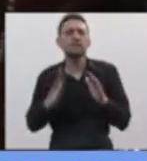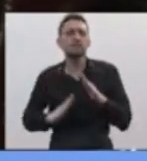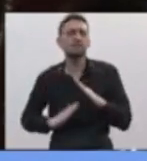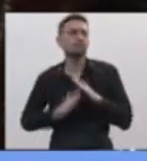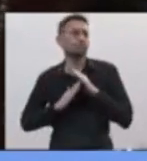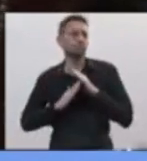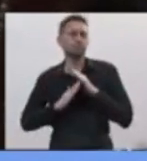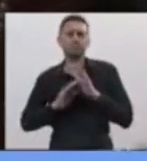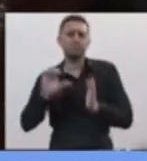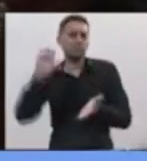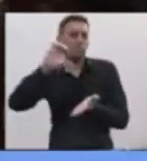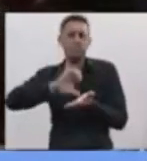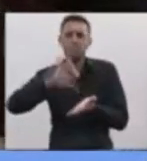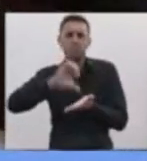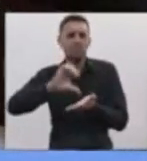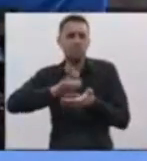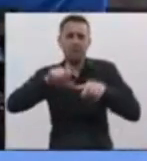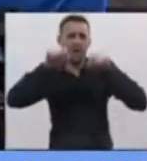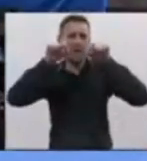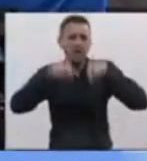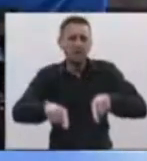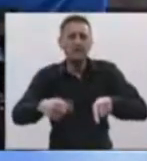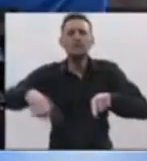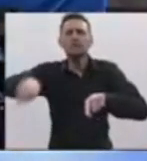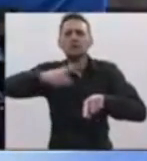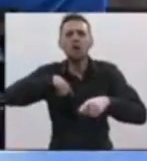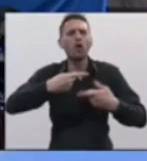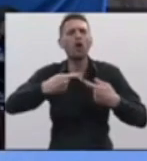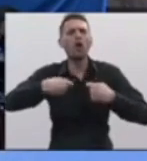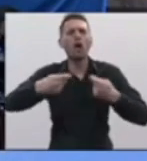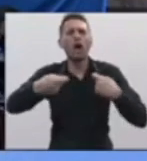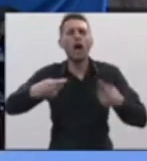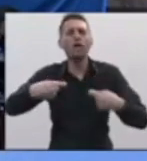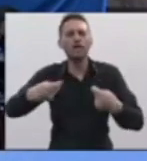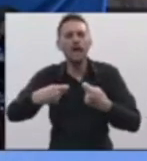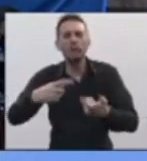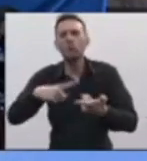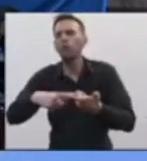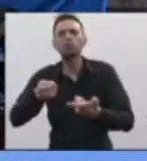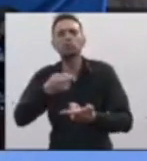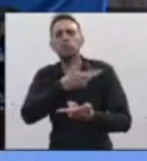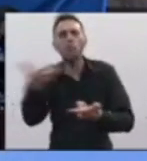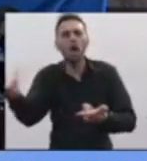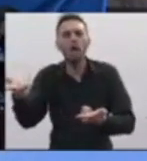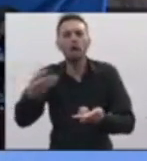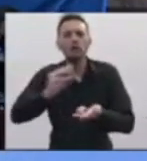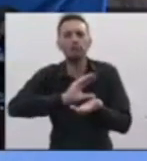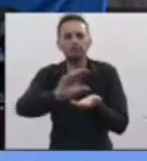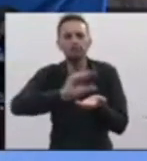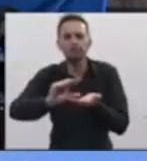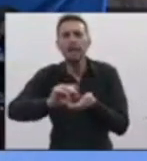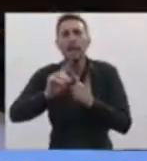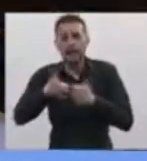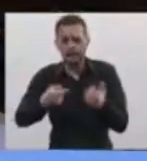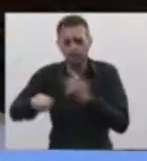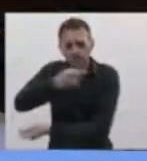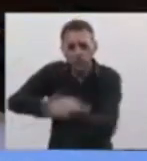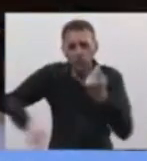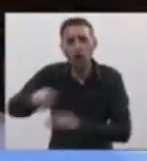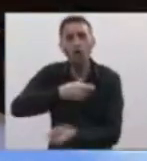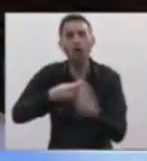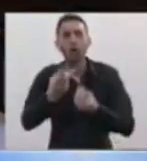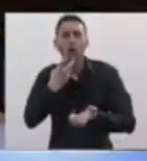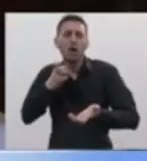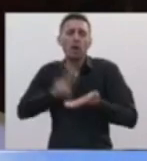de un país no define en qué vamos a gastar cuánto vamos a gastar y también cómo vamos a financiar esos ir a financiar